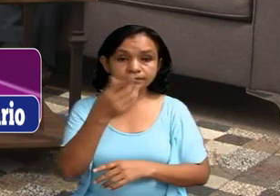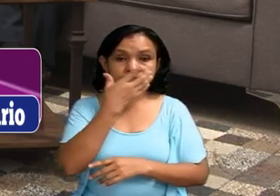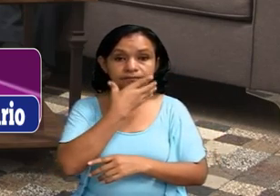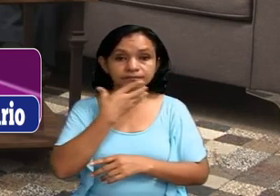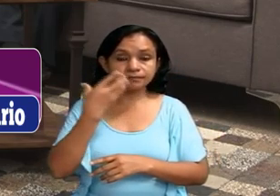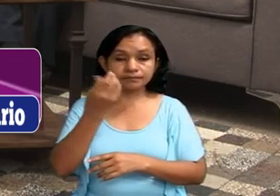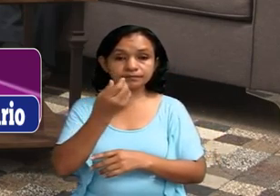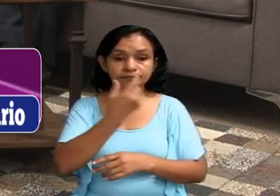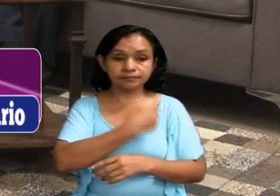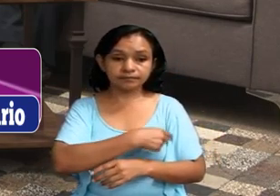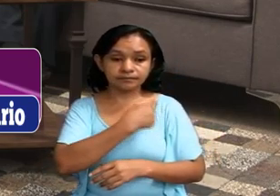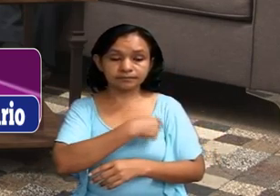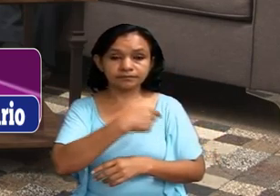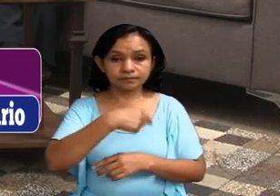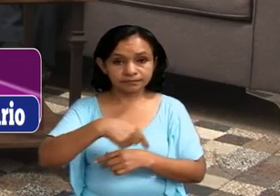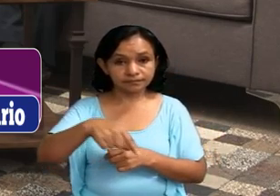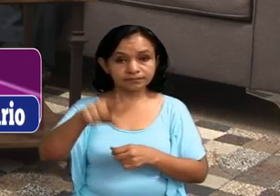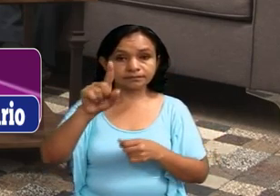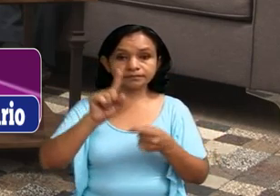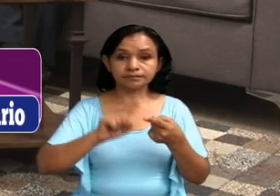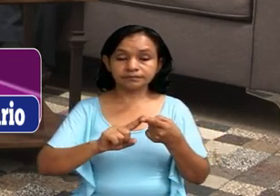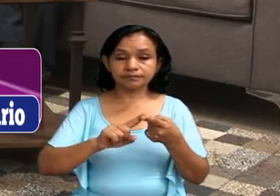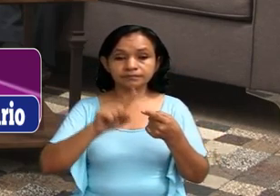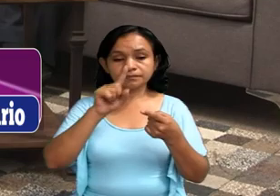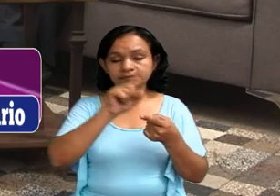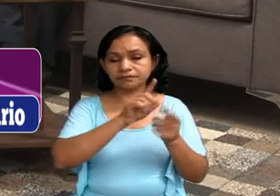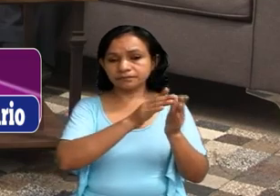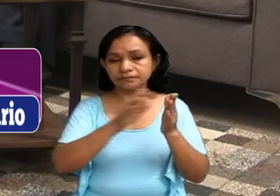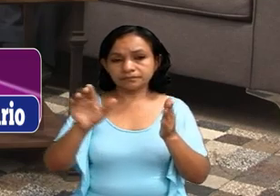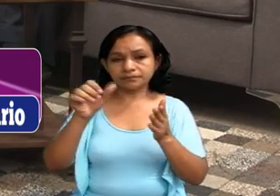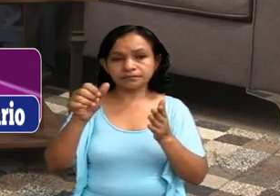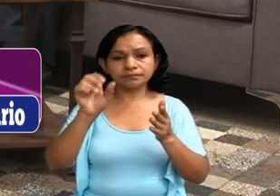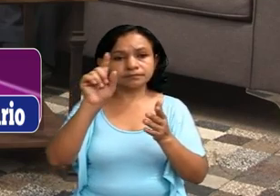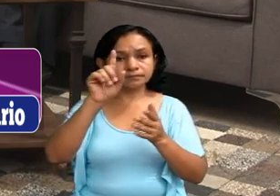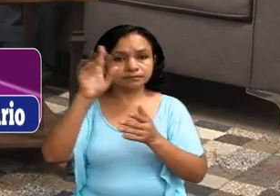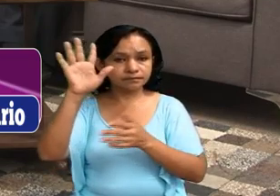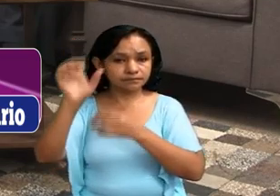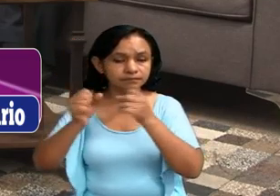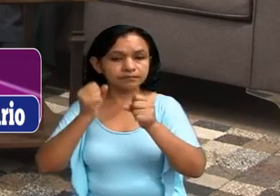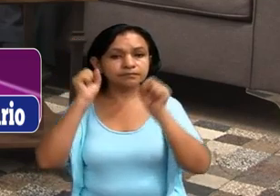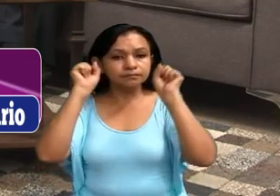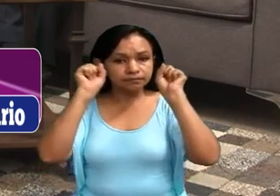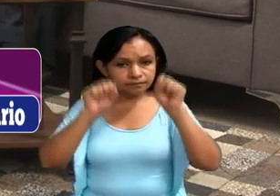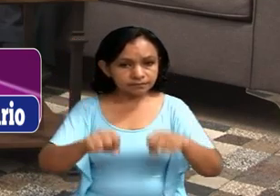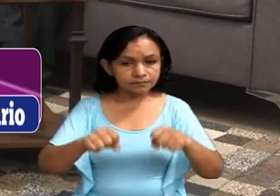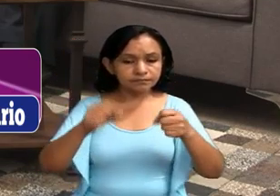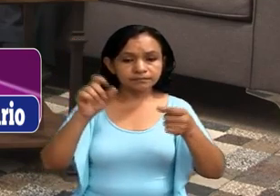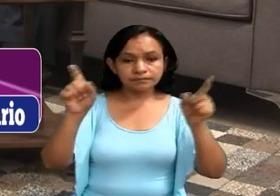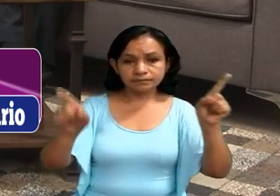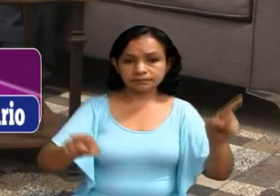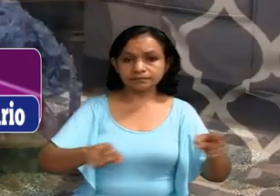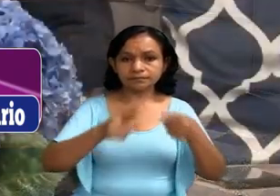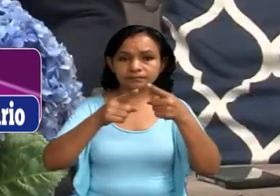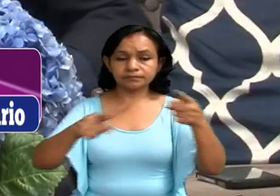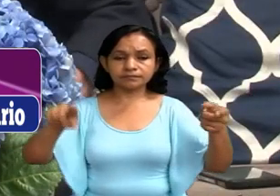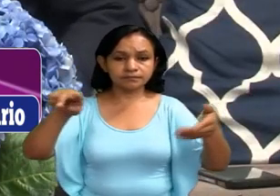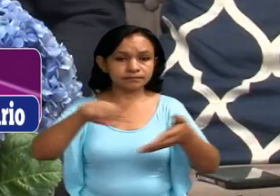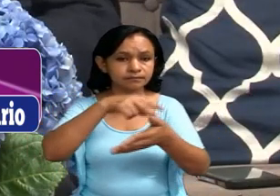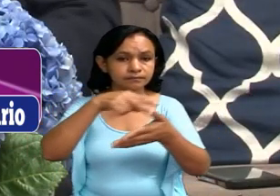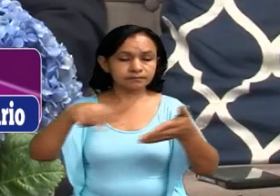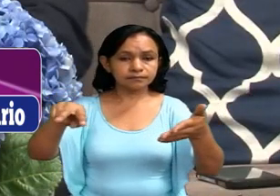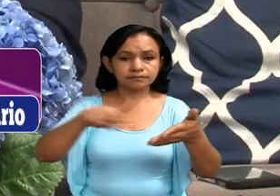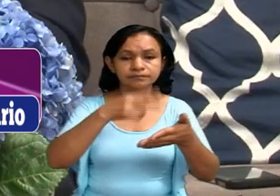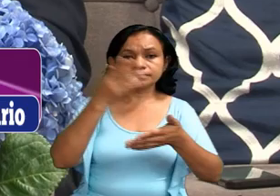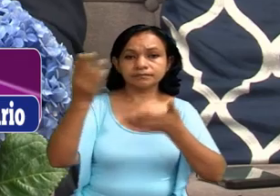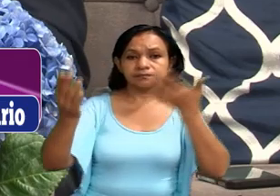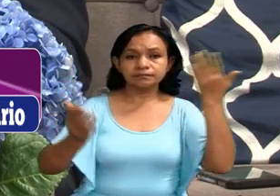a su escuela normalmente, primaria, secundaria, puedan tener más acceso a la música, a la danza, a la